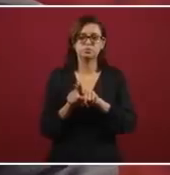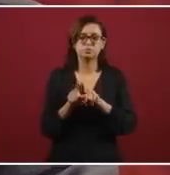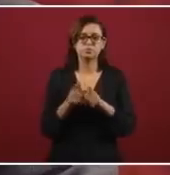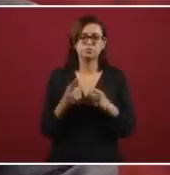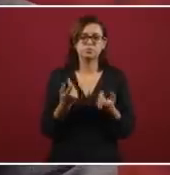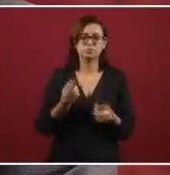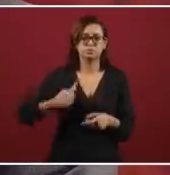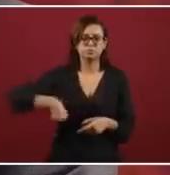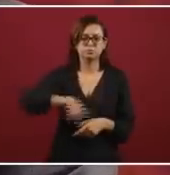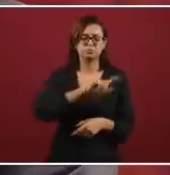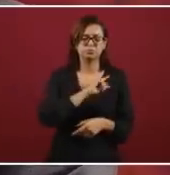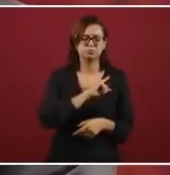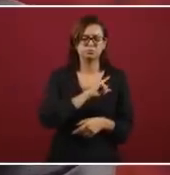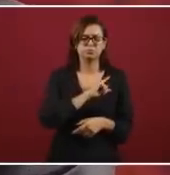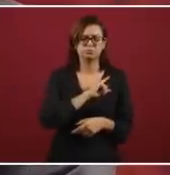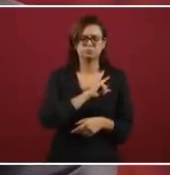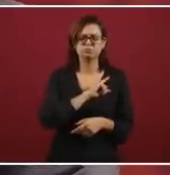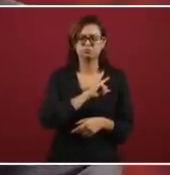En